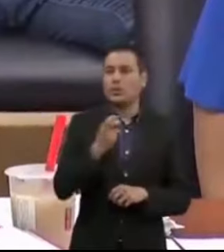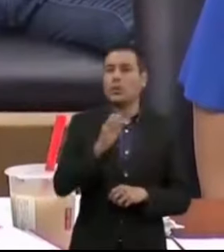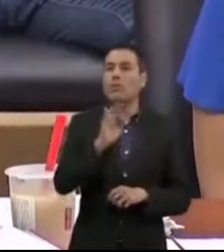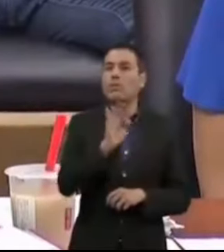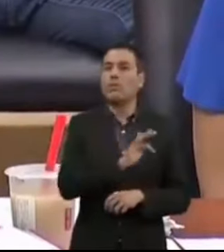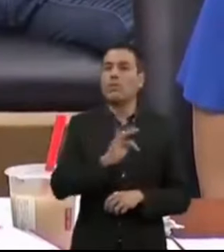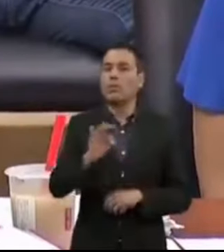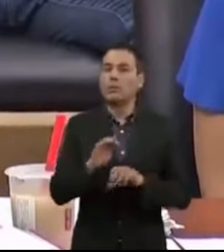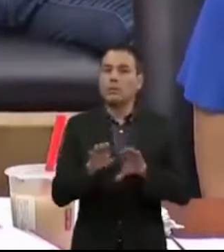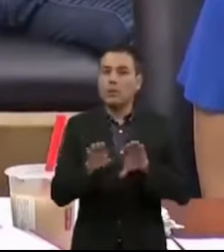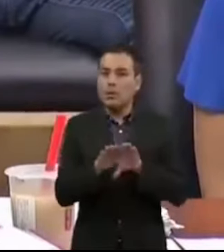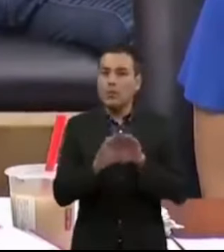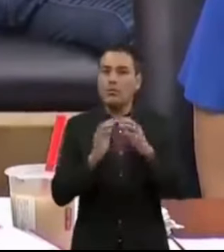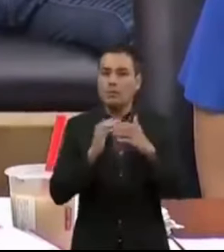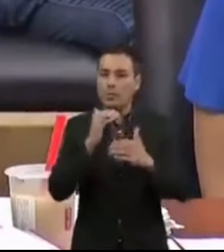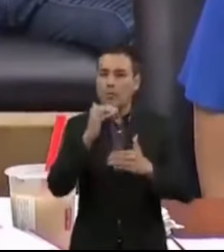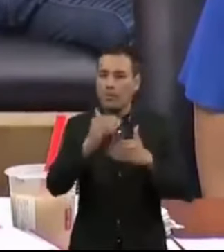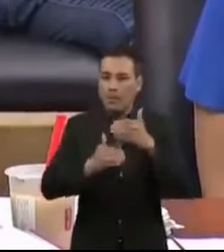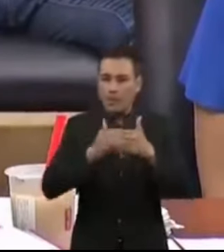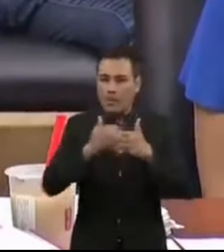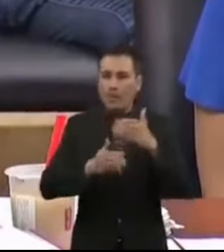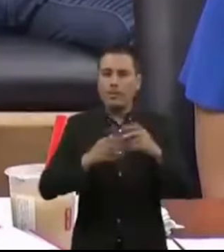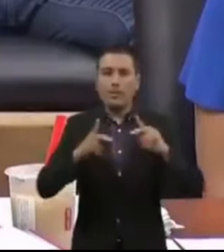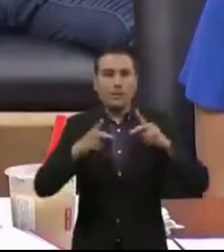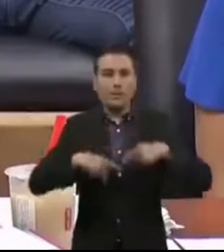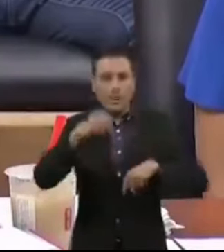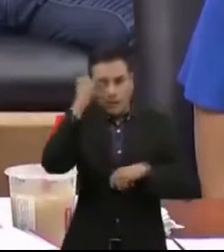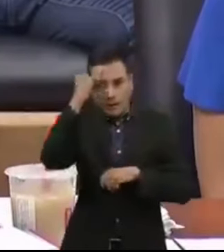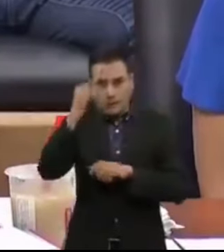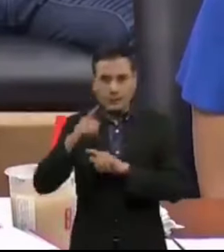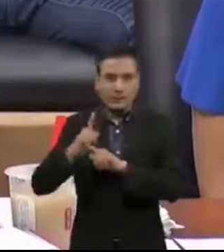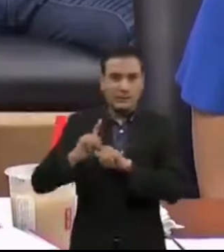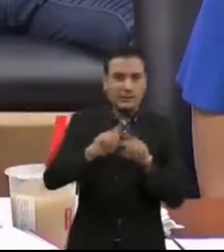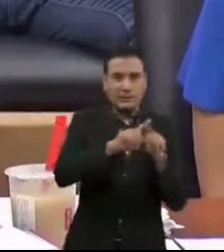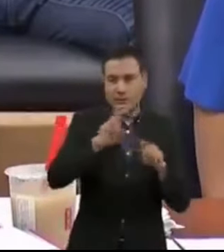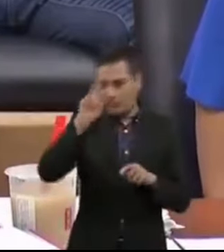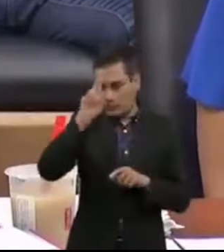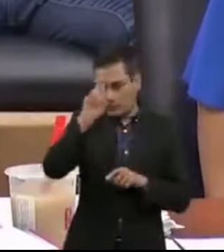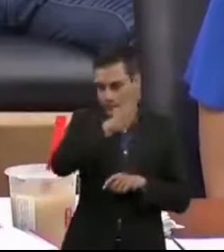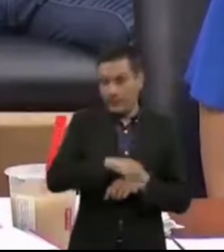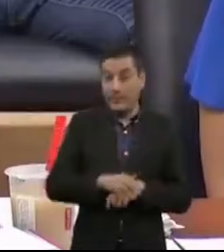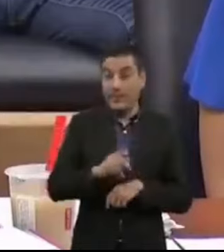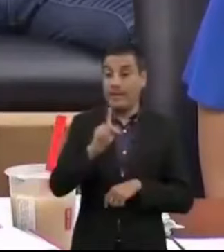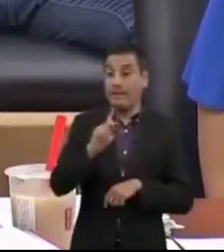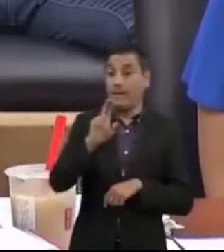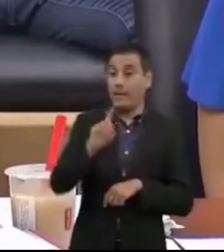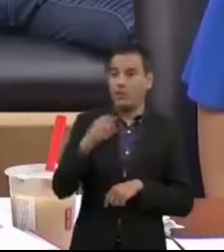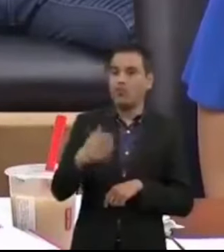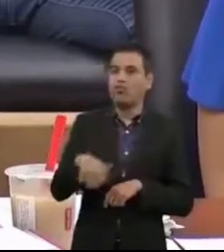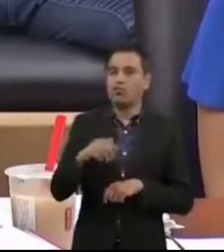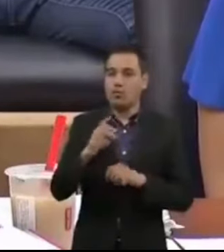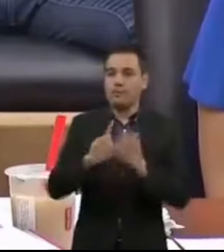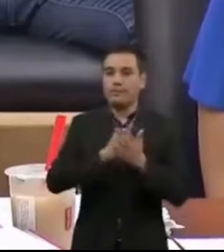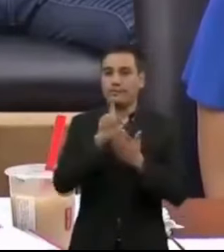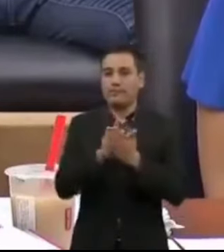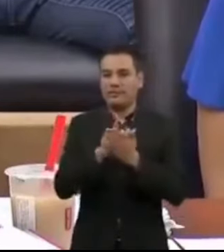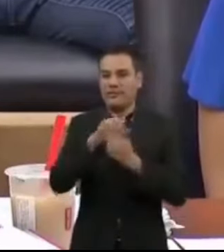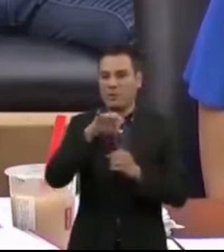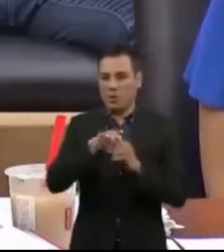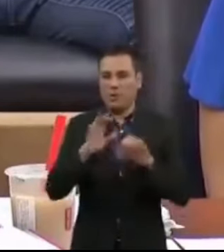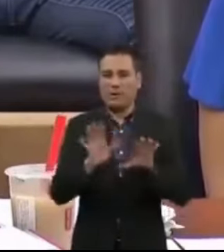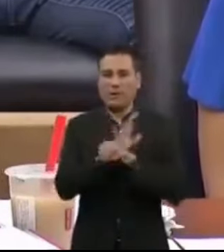mayor representación de diversas ideologías. El PRD fue un partido clave en las reformas electorales de los años 90 que